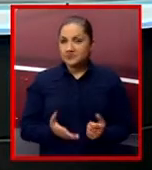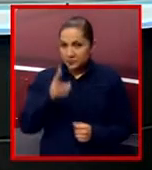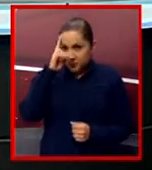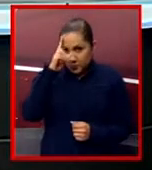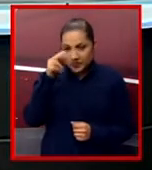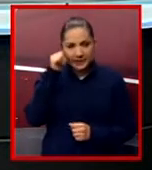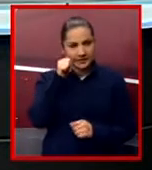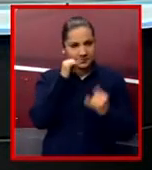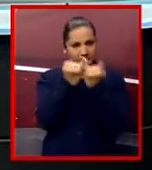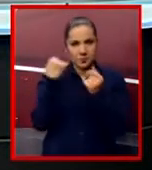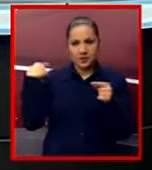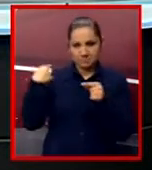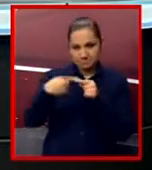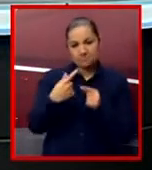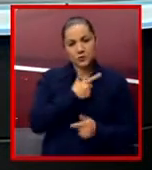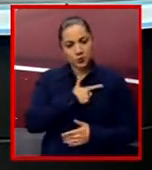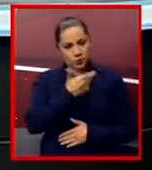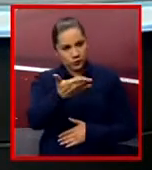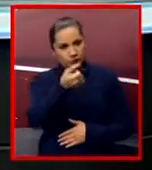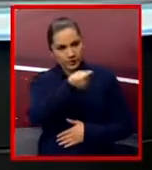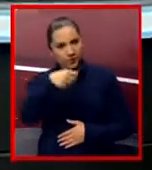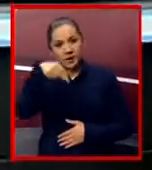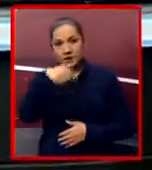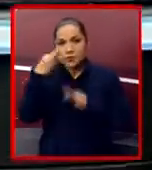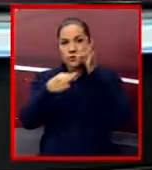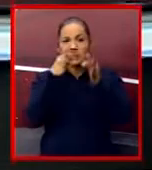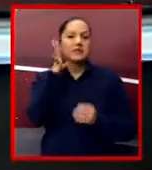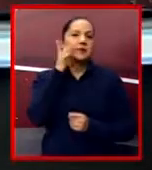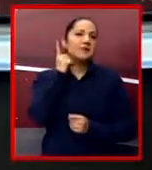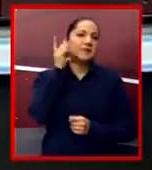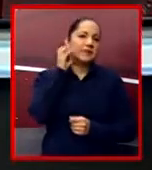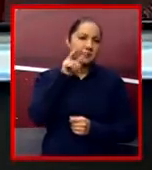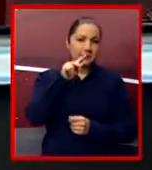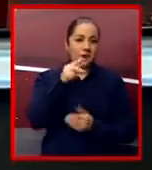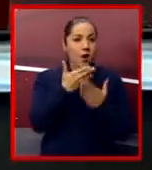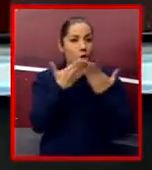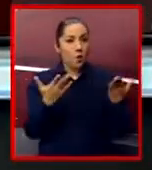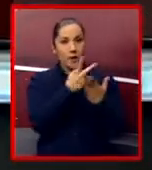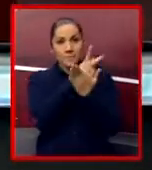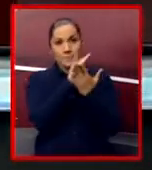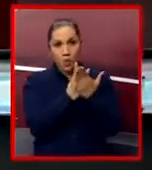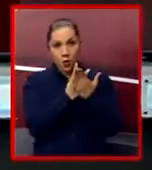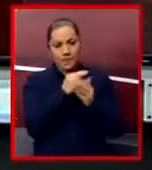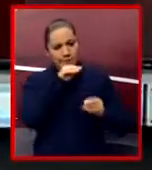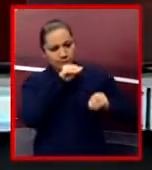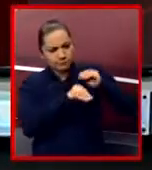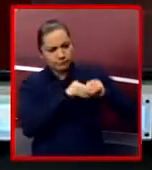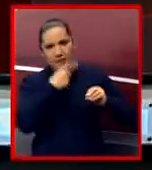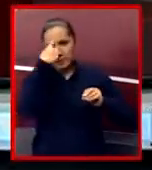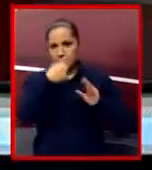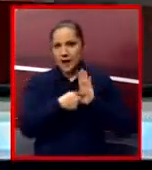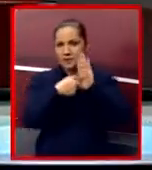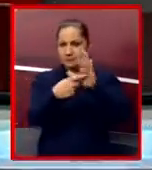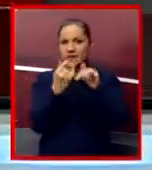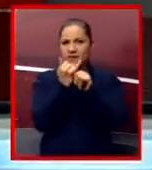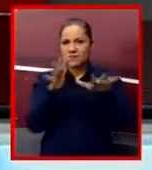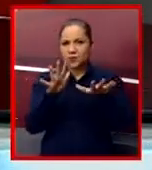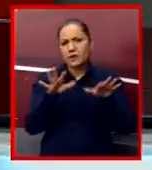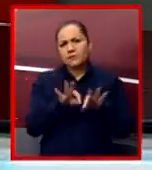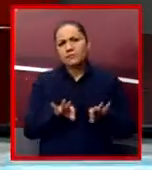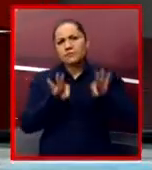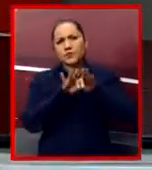¿Qué tal? Como siempre, un gusto saludarle aquí en Noticias del Congreso, en estos programas que hemos preparado para usted, en el recuento de lo más relevante de este